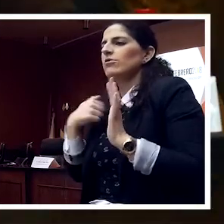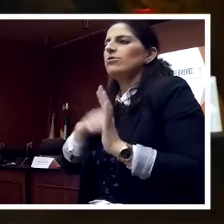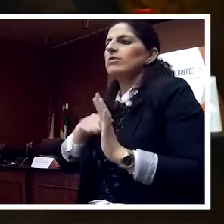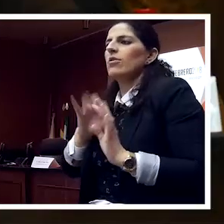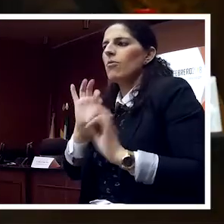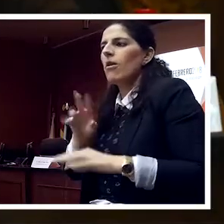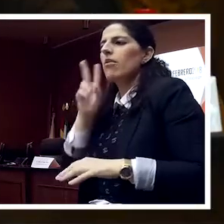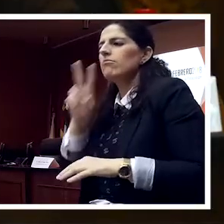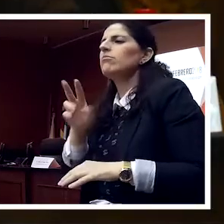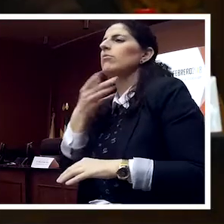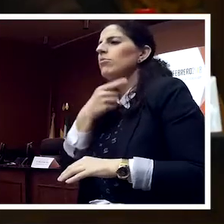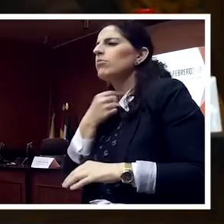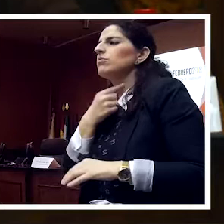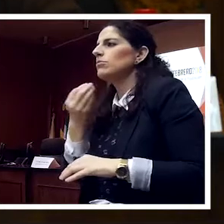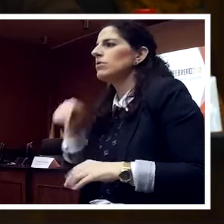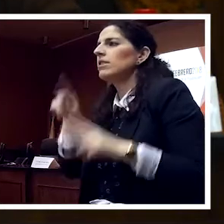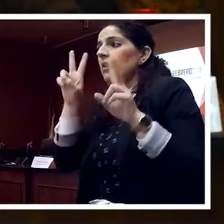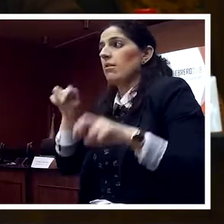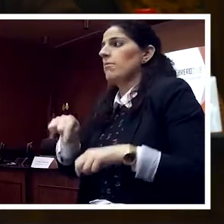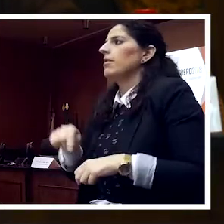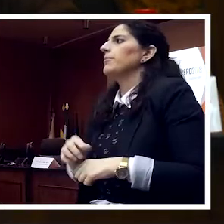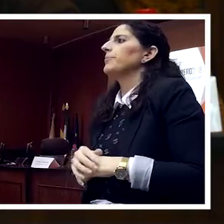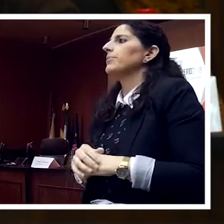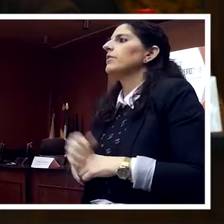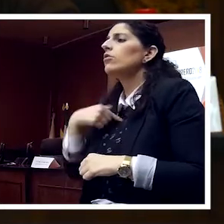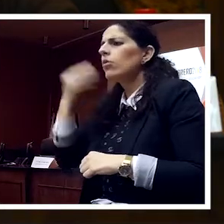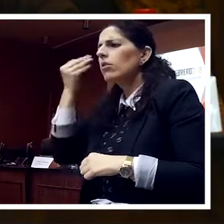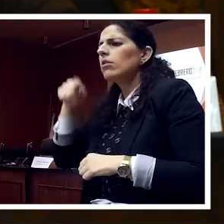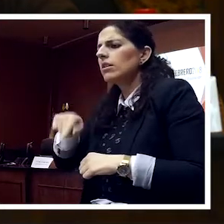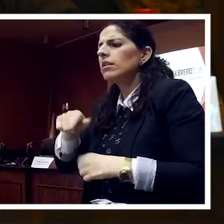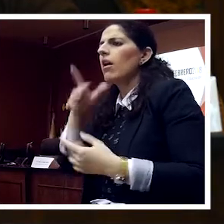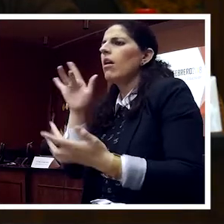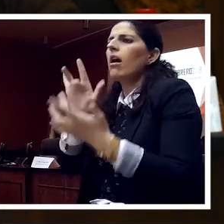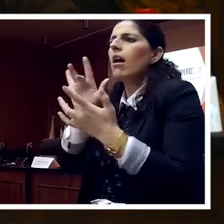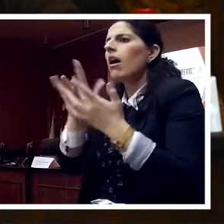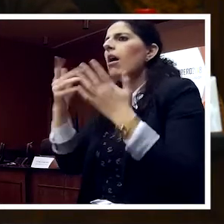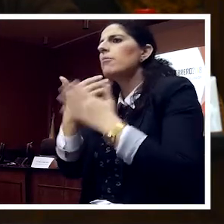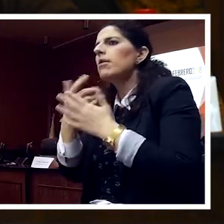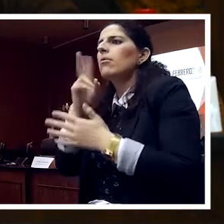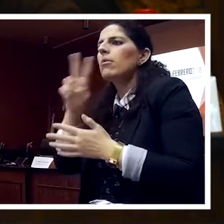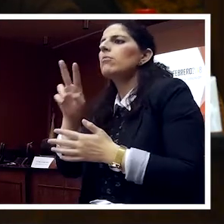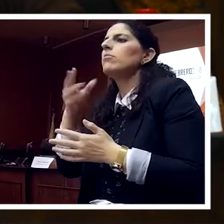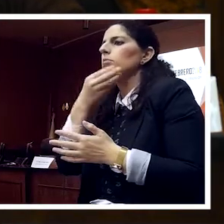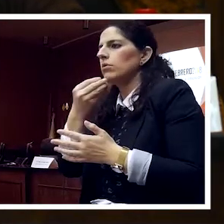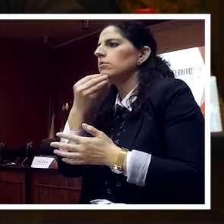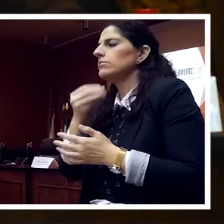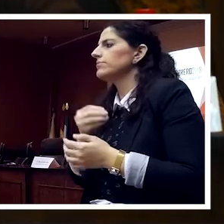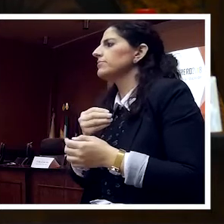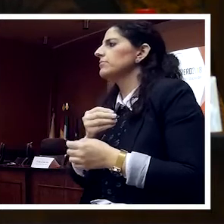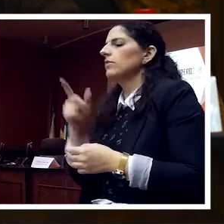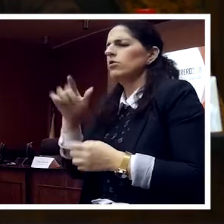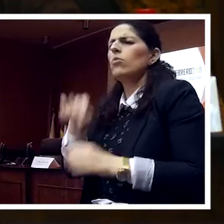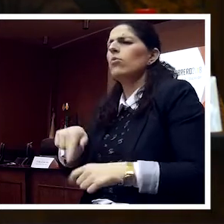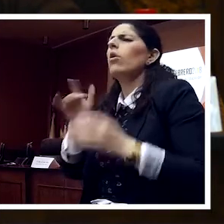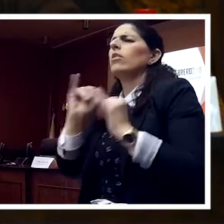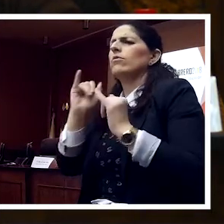cómoda, sensible, me gusta y creo que esta relación puede ser muy fructífera y vamos a disfrutar todos